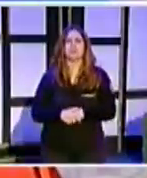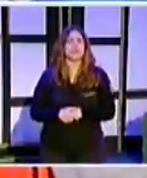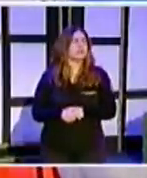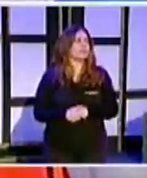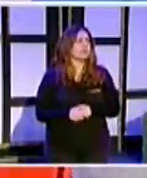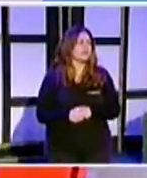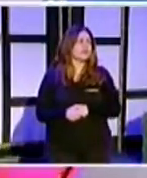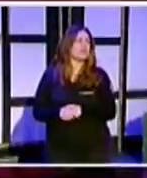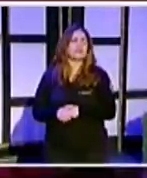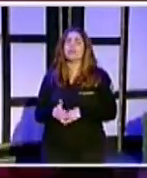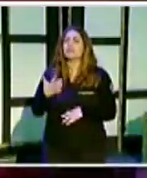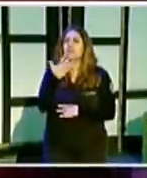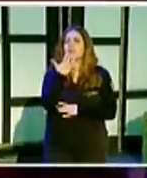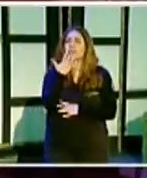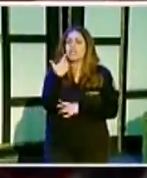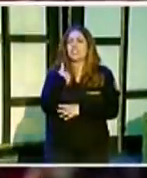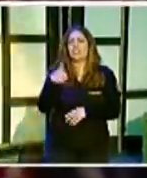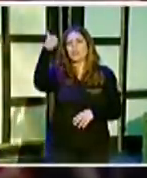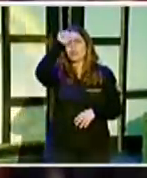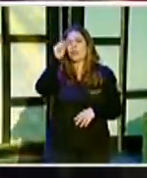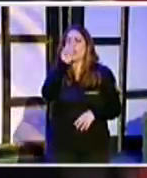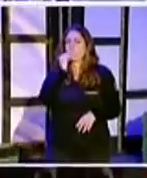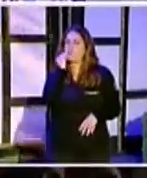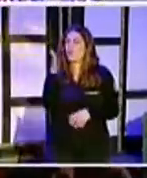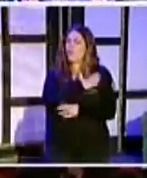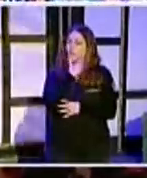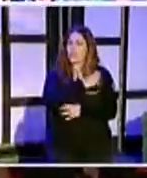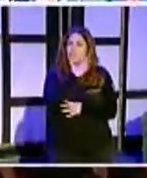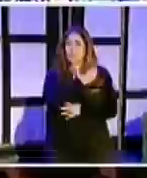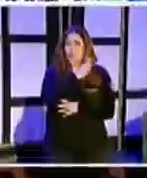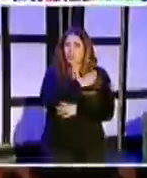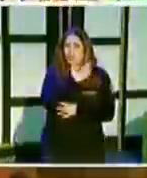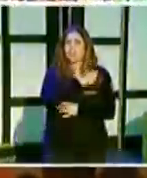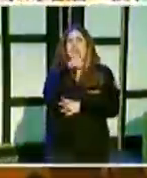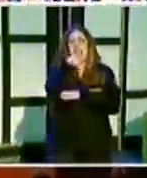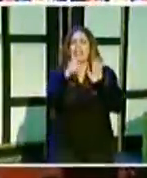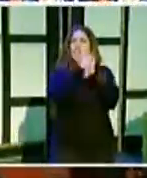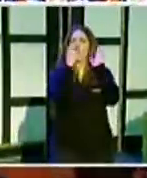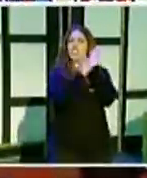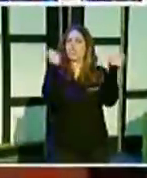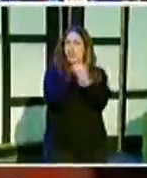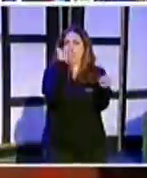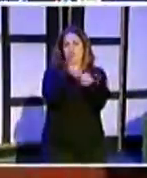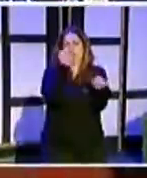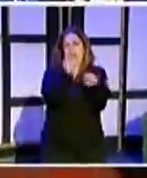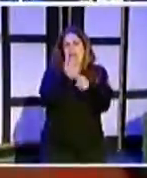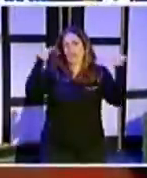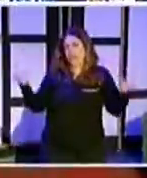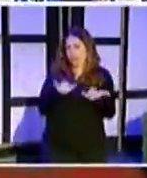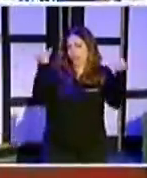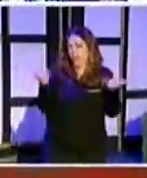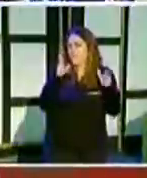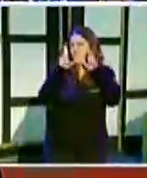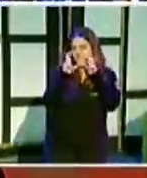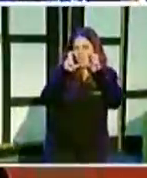tío que se enrolla. Kili, kili, kili, kili. Aquí las condiciones laborales son muy precarias.